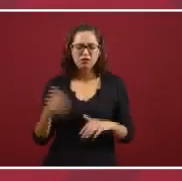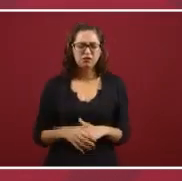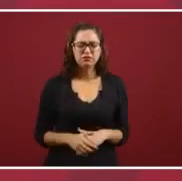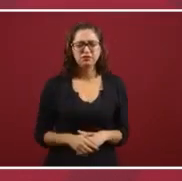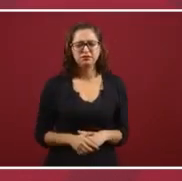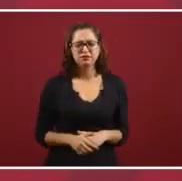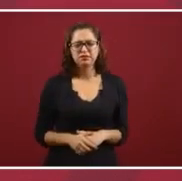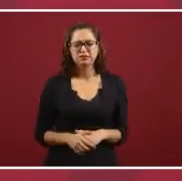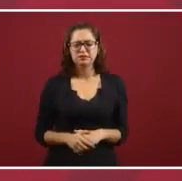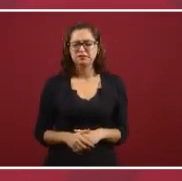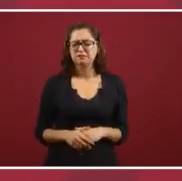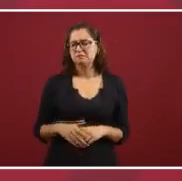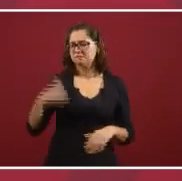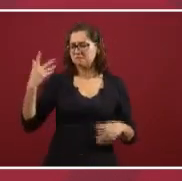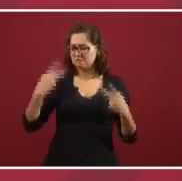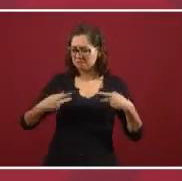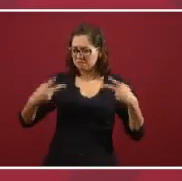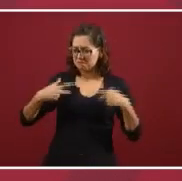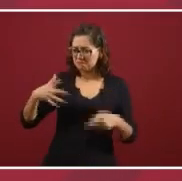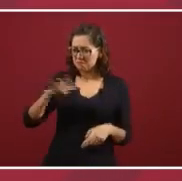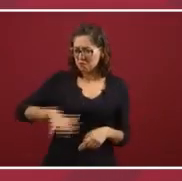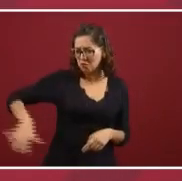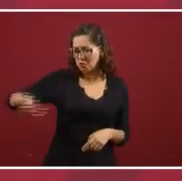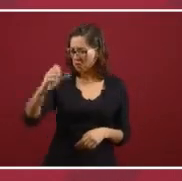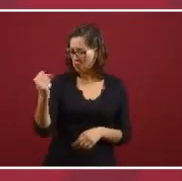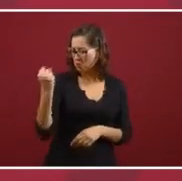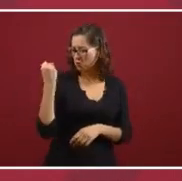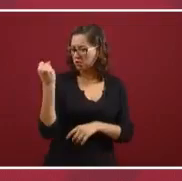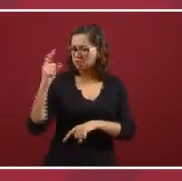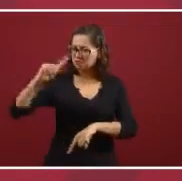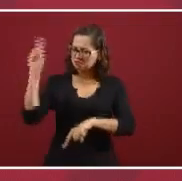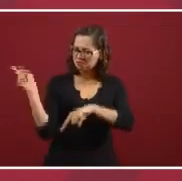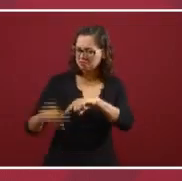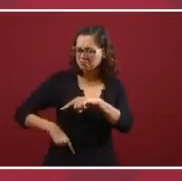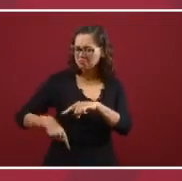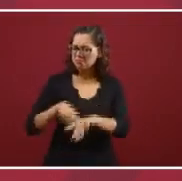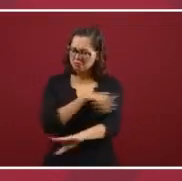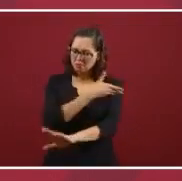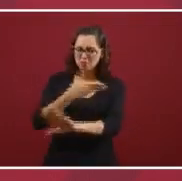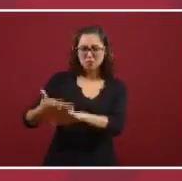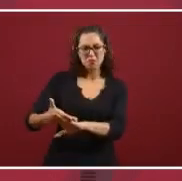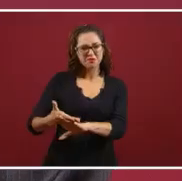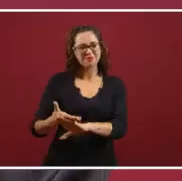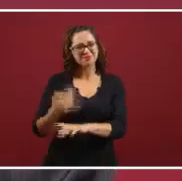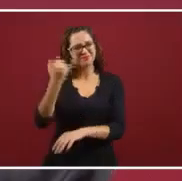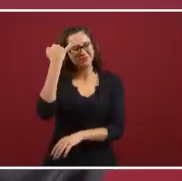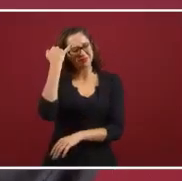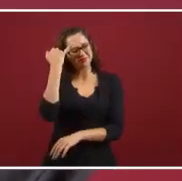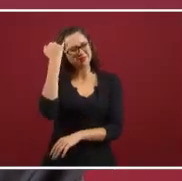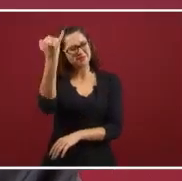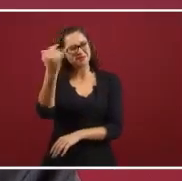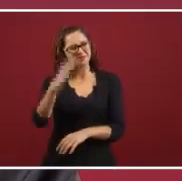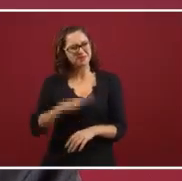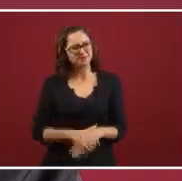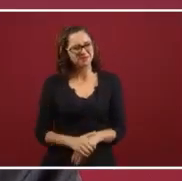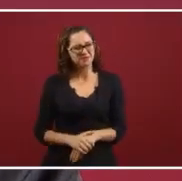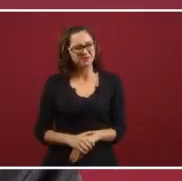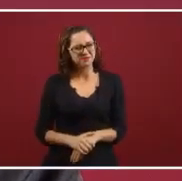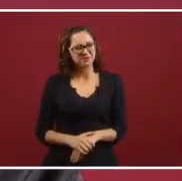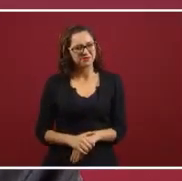la antidemocracia. Imagínense un movimiento que triunfa